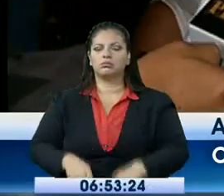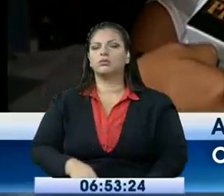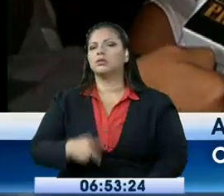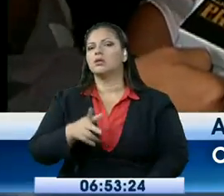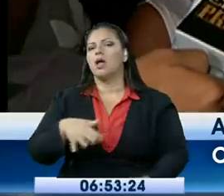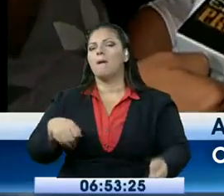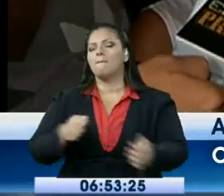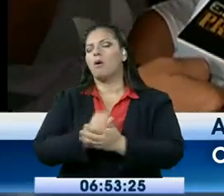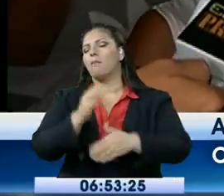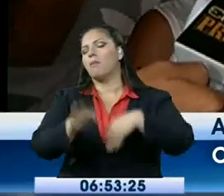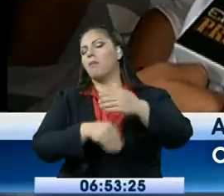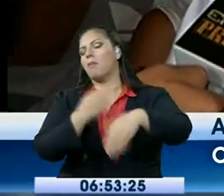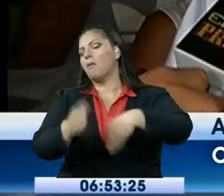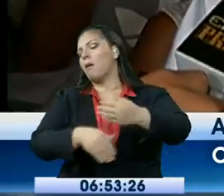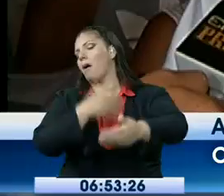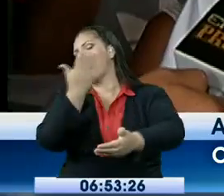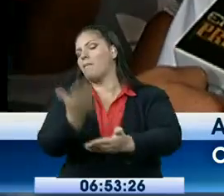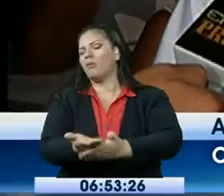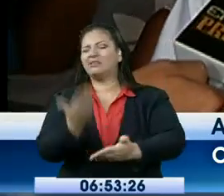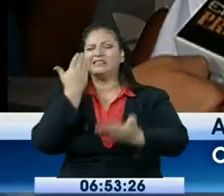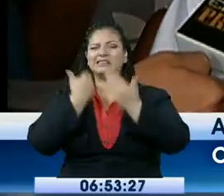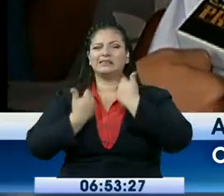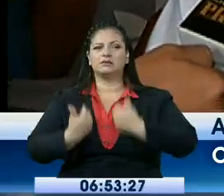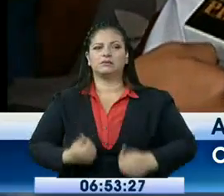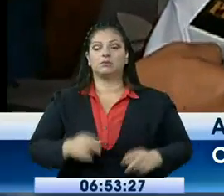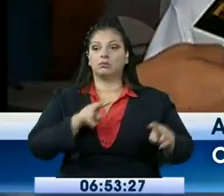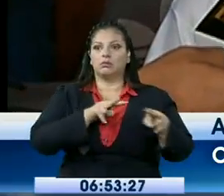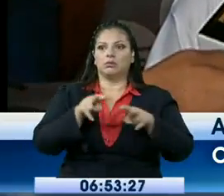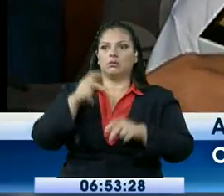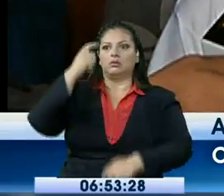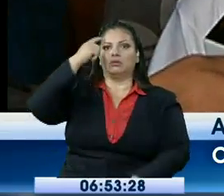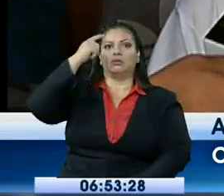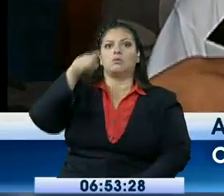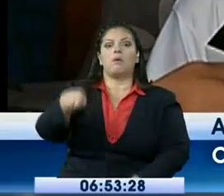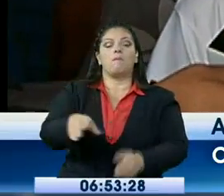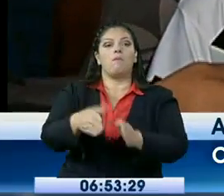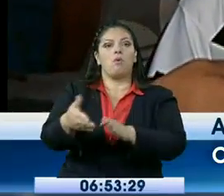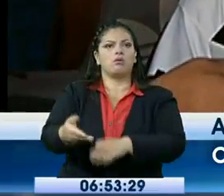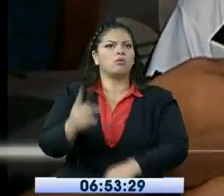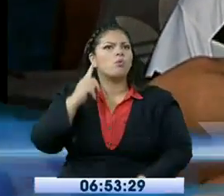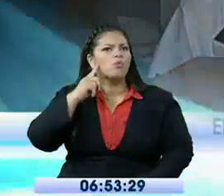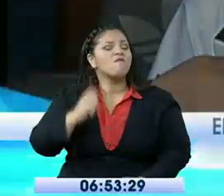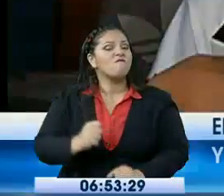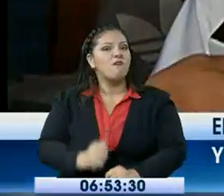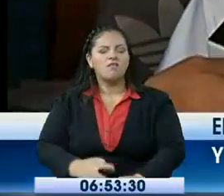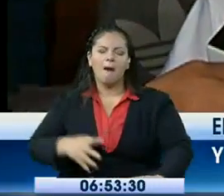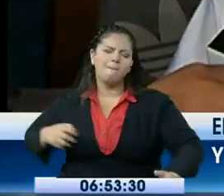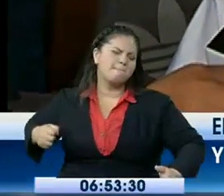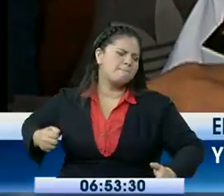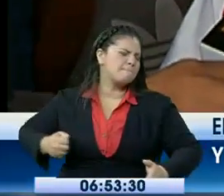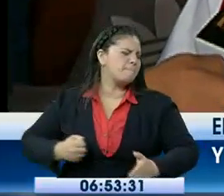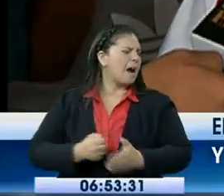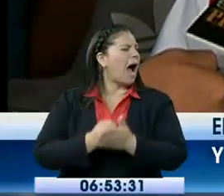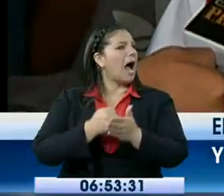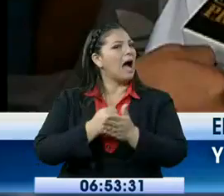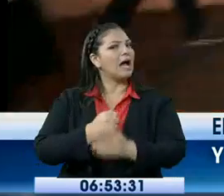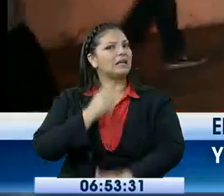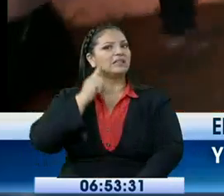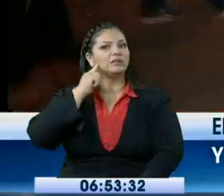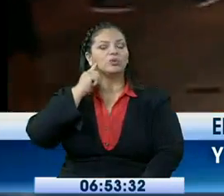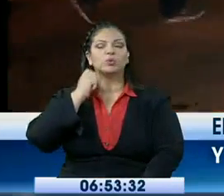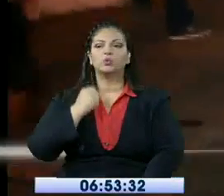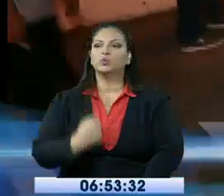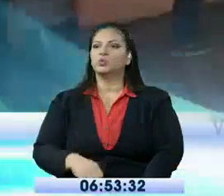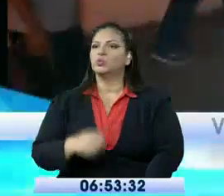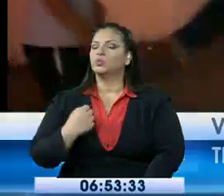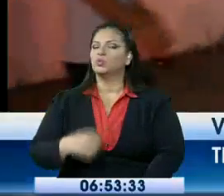Realmente pensaba que había algún muerto porque fue tal el estruendo que yo pensé que se había tropezado con el poste. Y resulta que